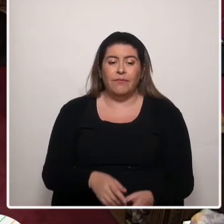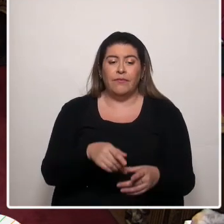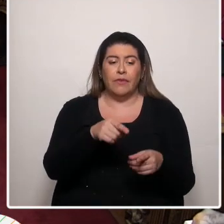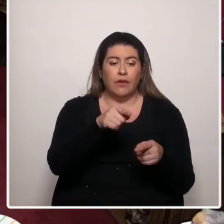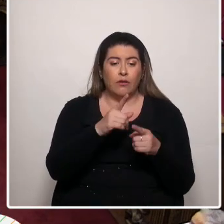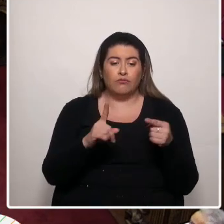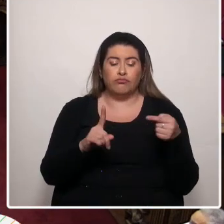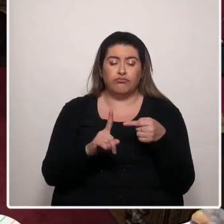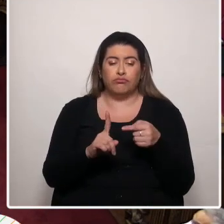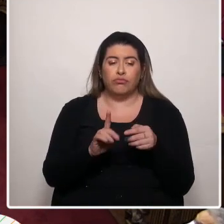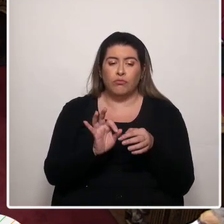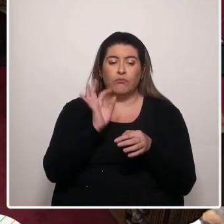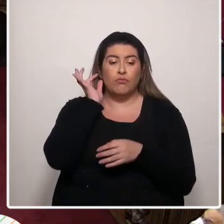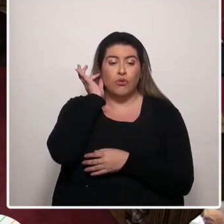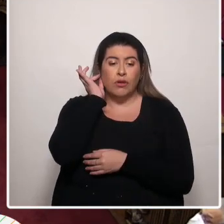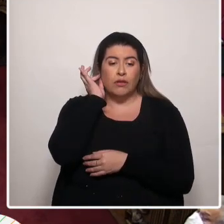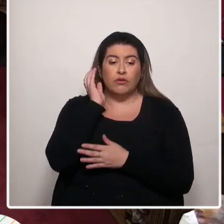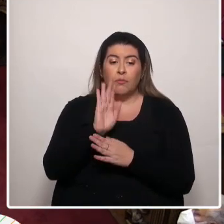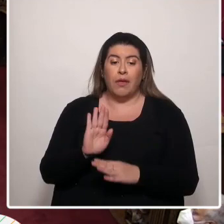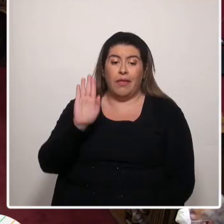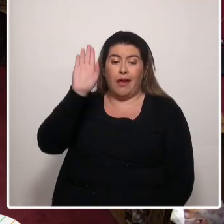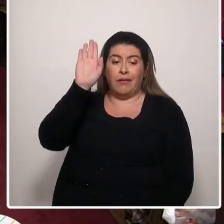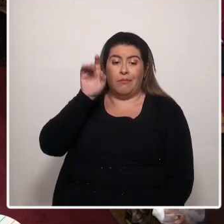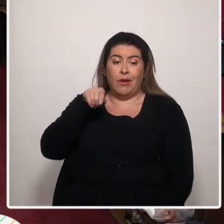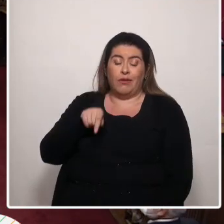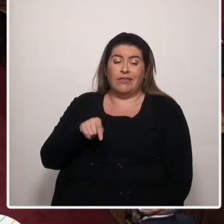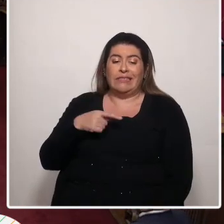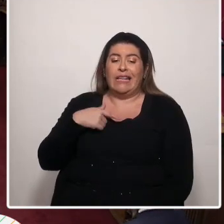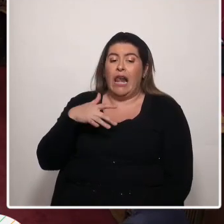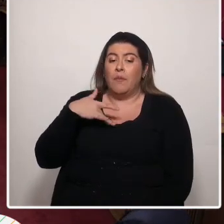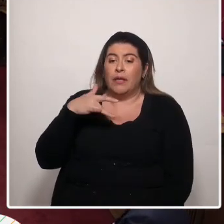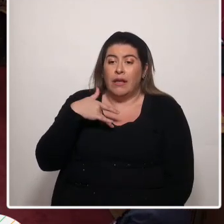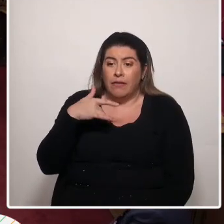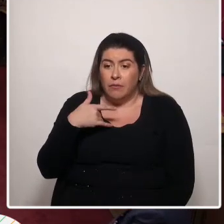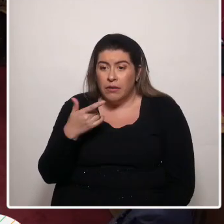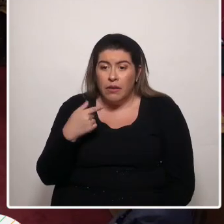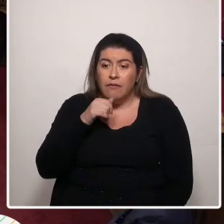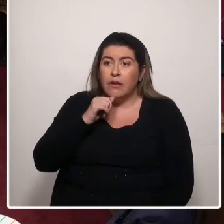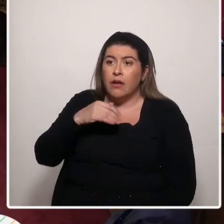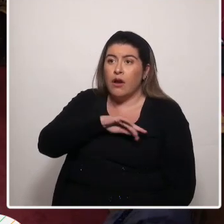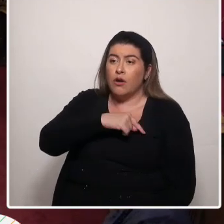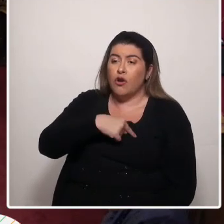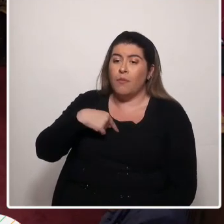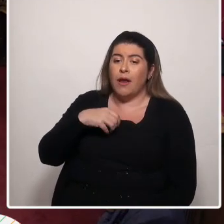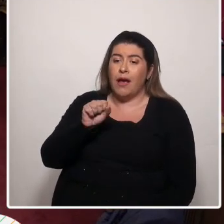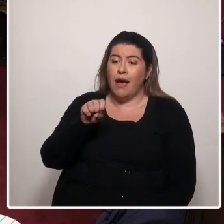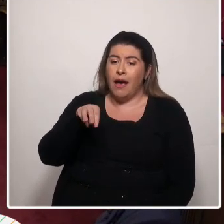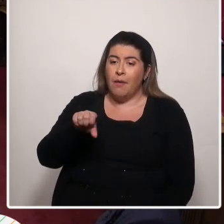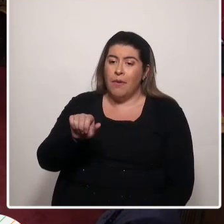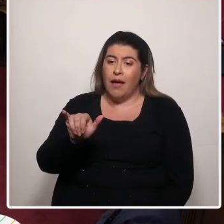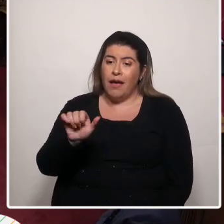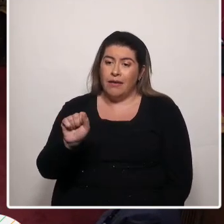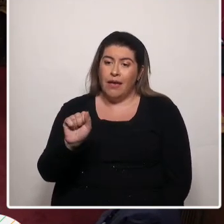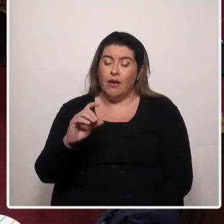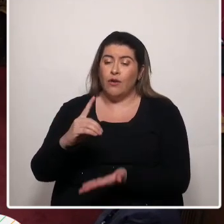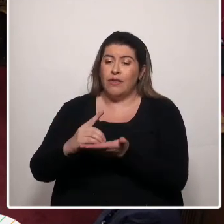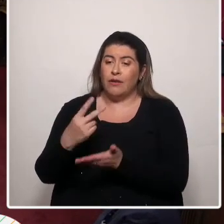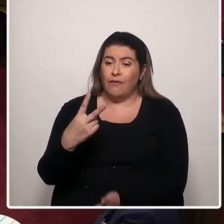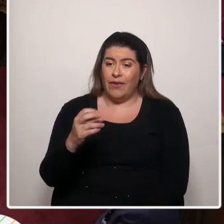tardes. Yo pedí la palabra en el micrófono, lamentablemente no hemos encontrado todavía mi nombre. Yo soy Amaya Alves, soy convencional del Distrito